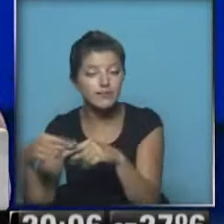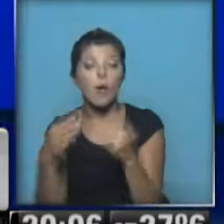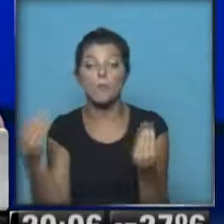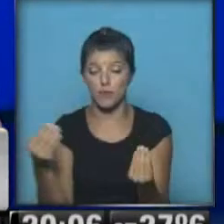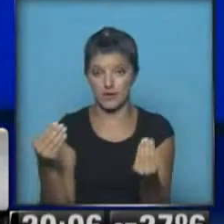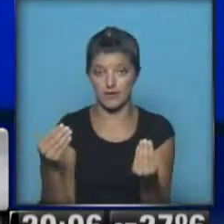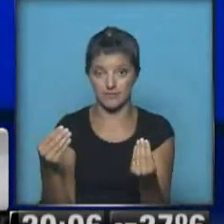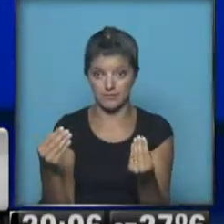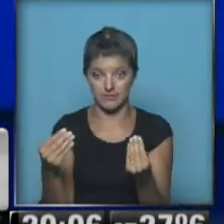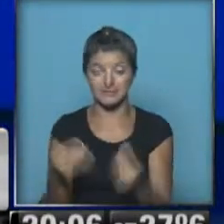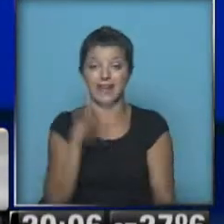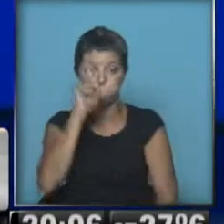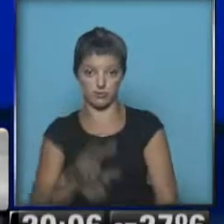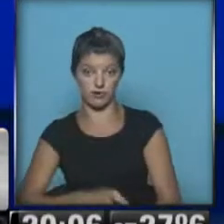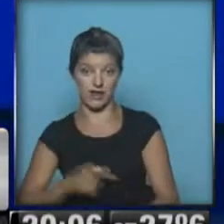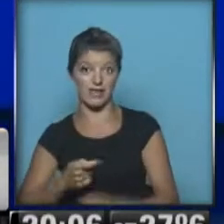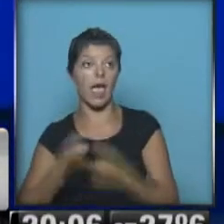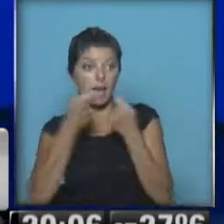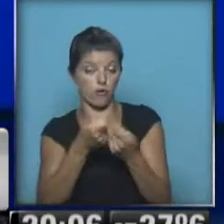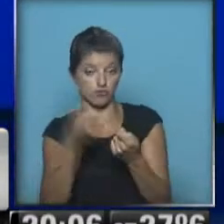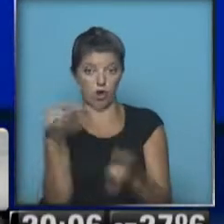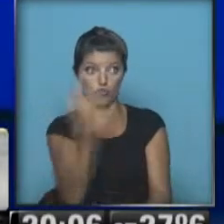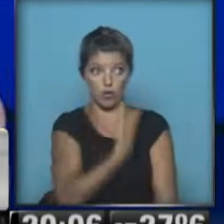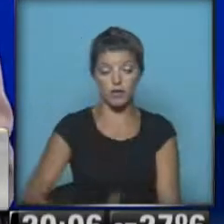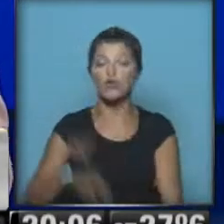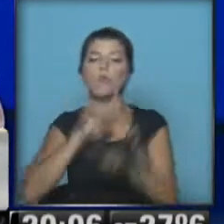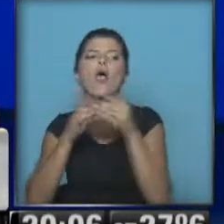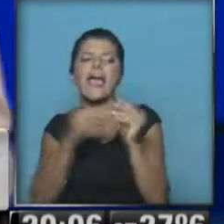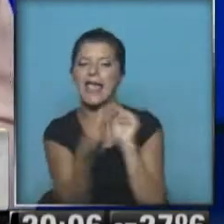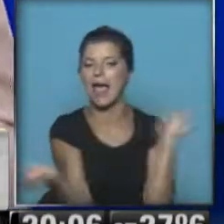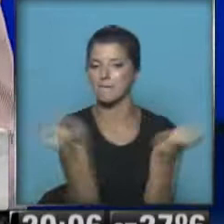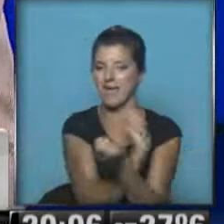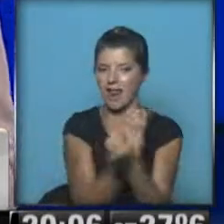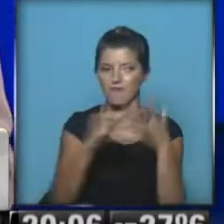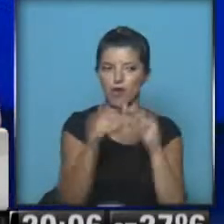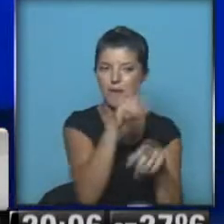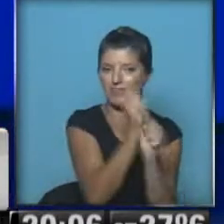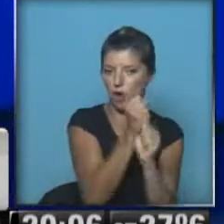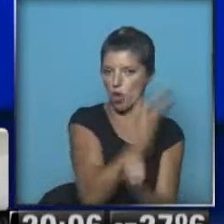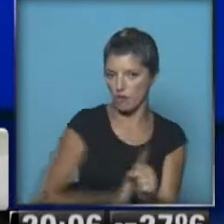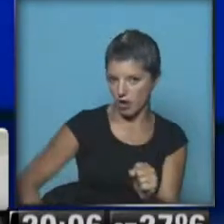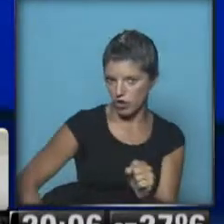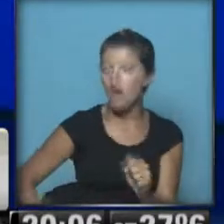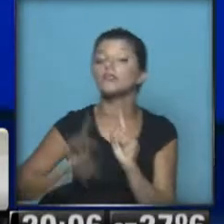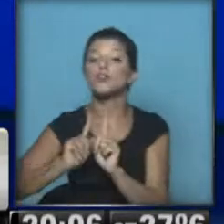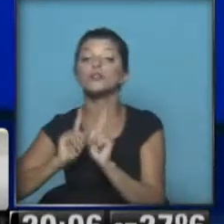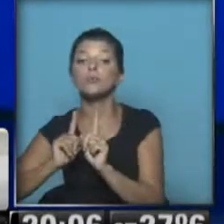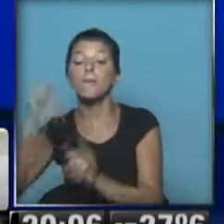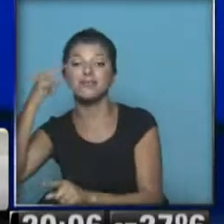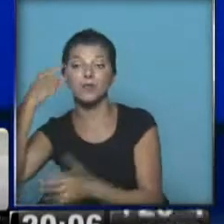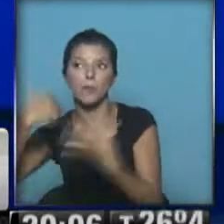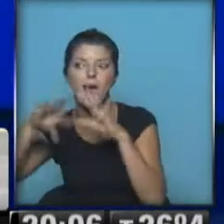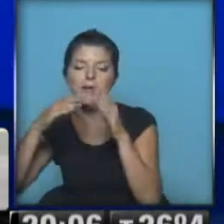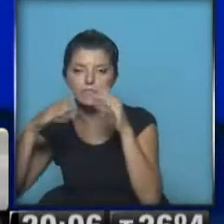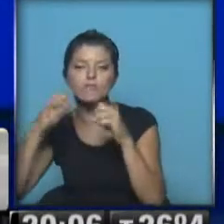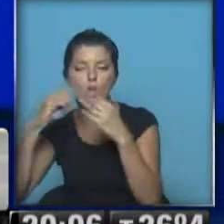principal del votante opositor es la del cambio, que vaya confluyendo en el candidato, espacio o instrumento que consideren más eficaz